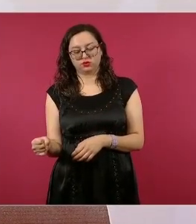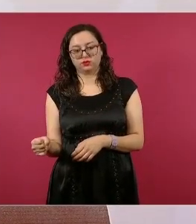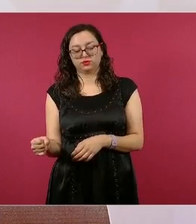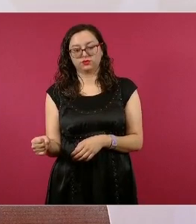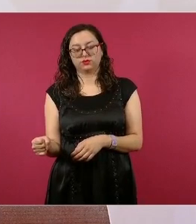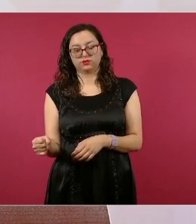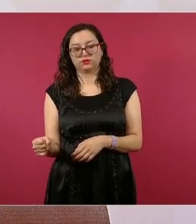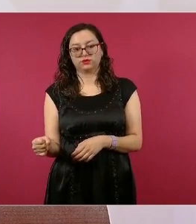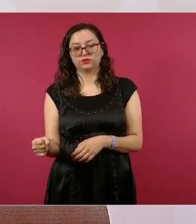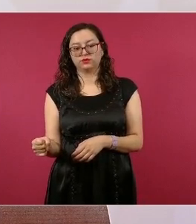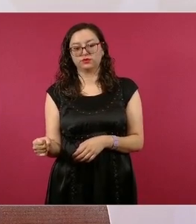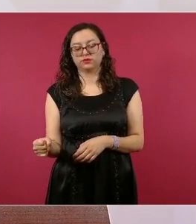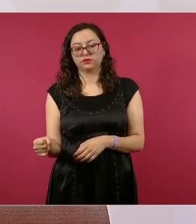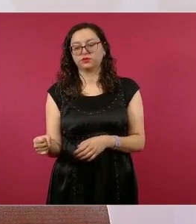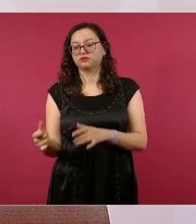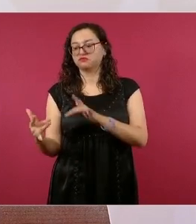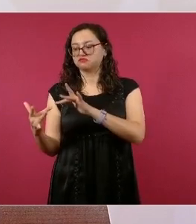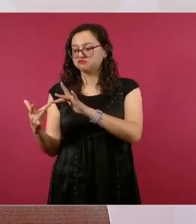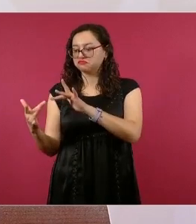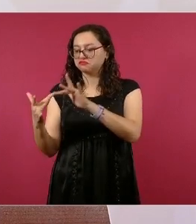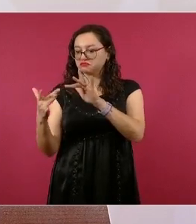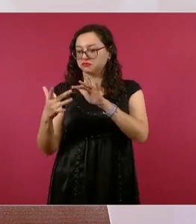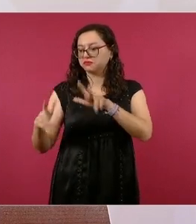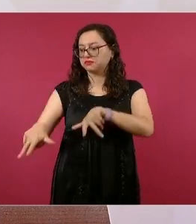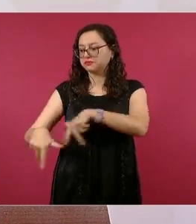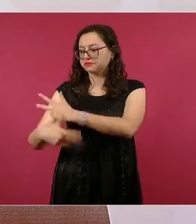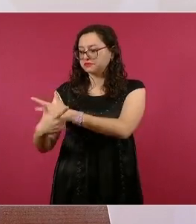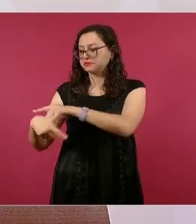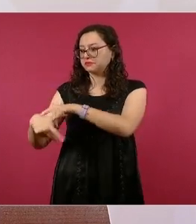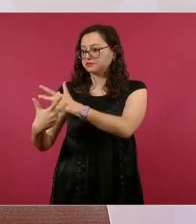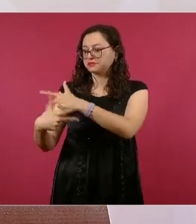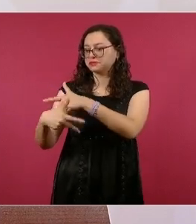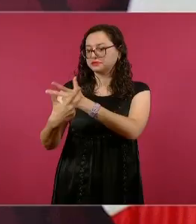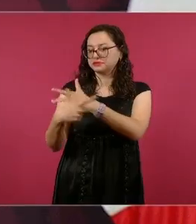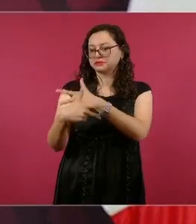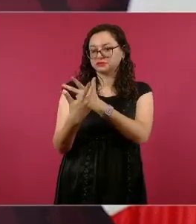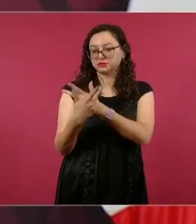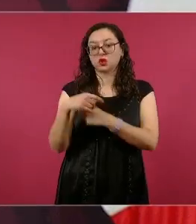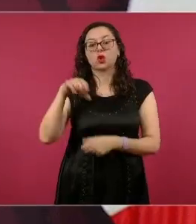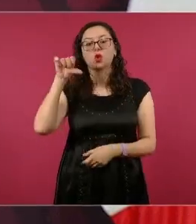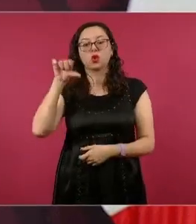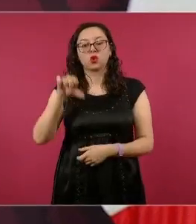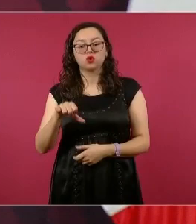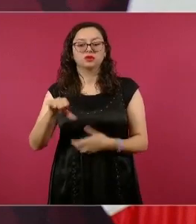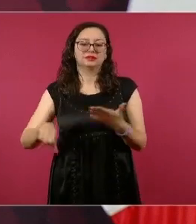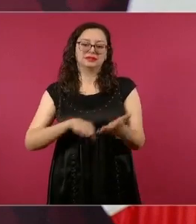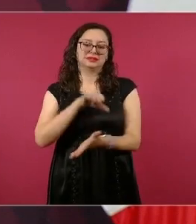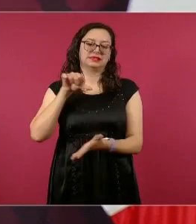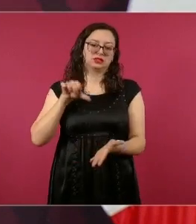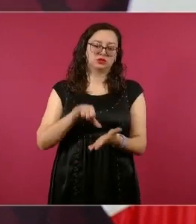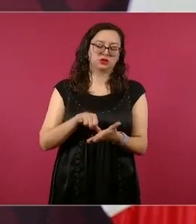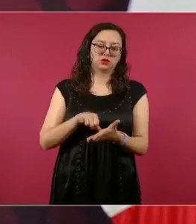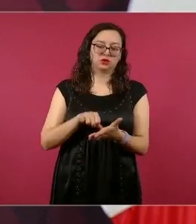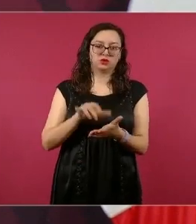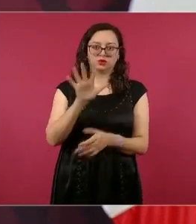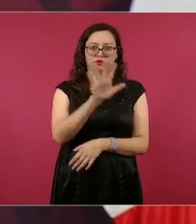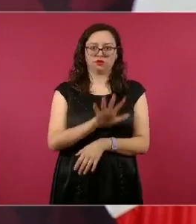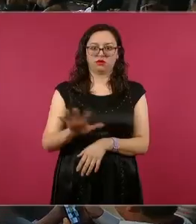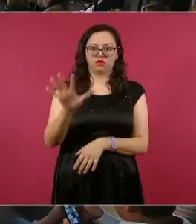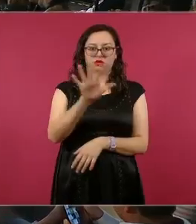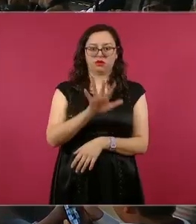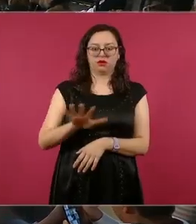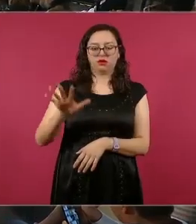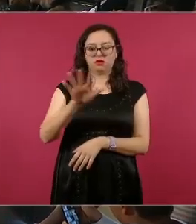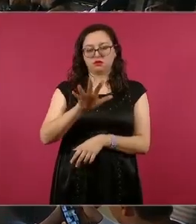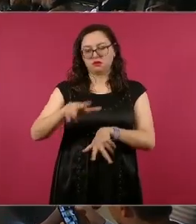medio con gobernadoras, gobernadores del sureste. Hoy lo vamos a hacer con